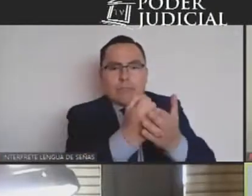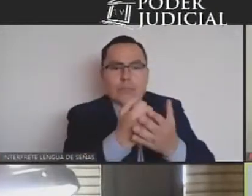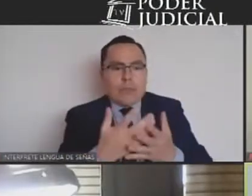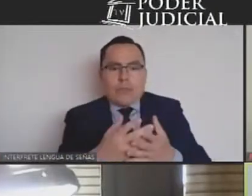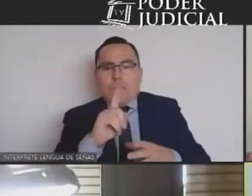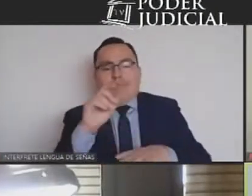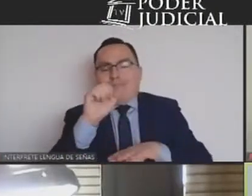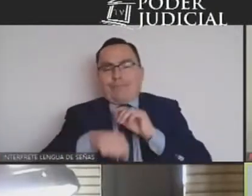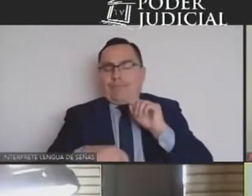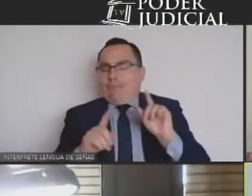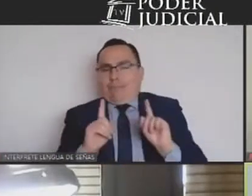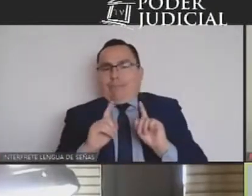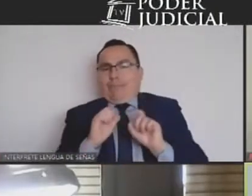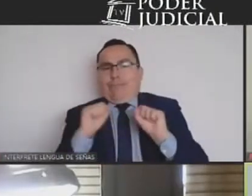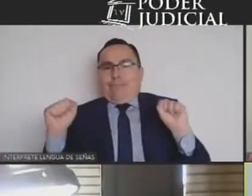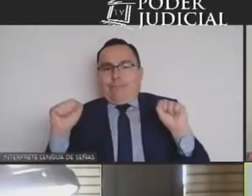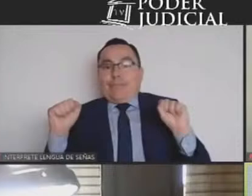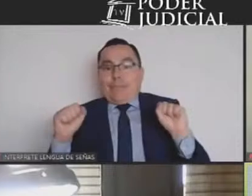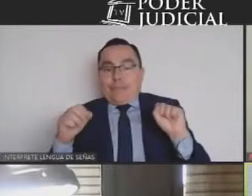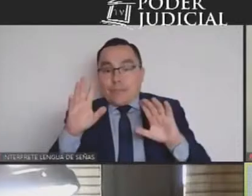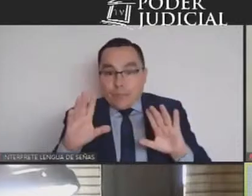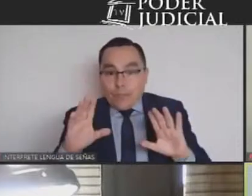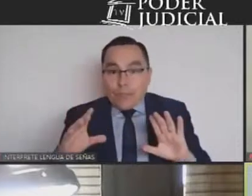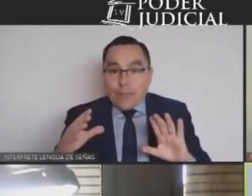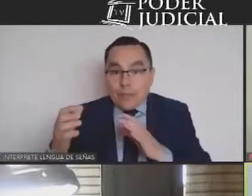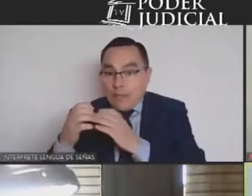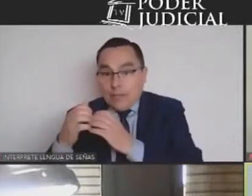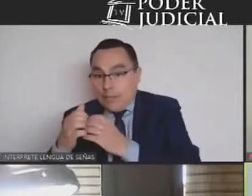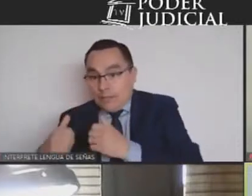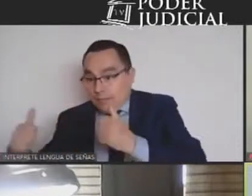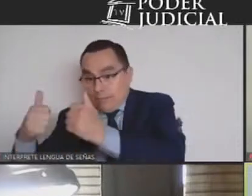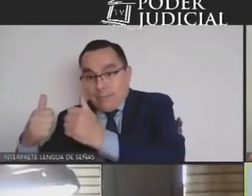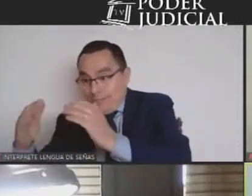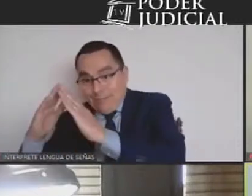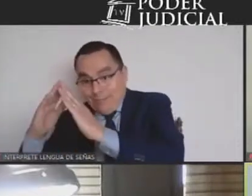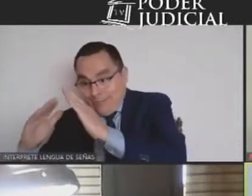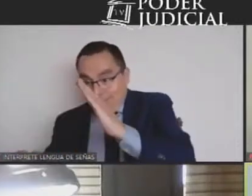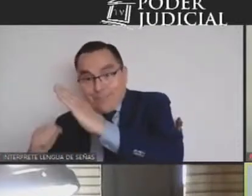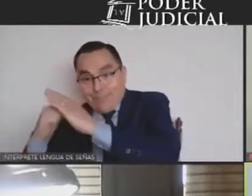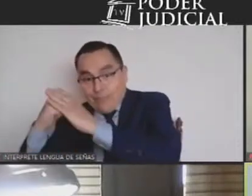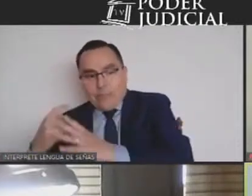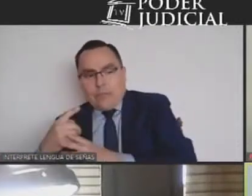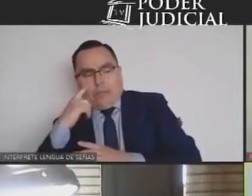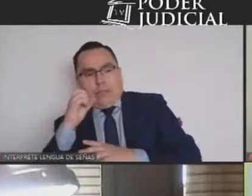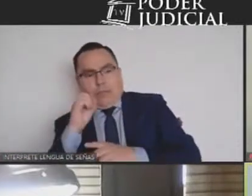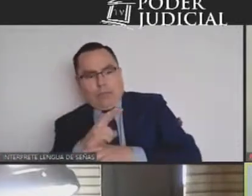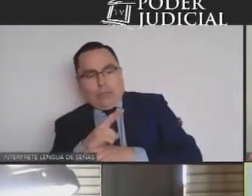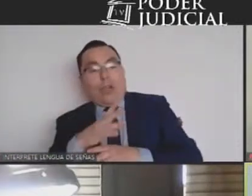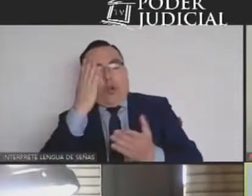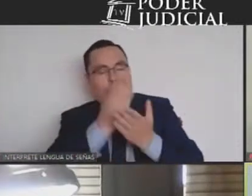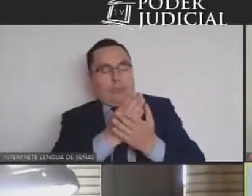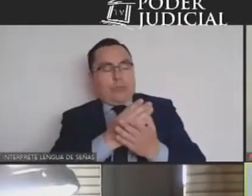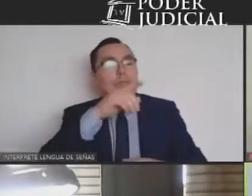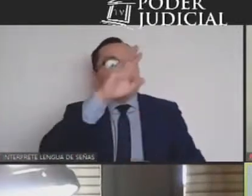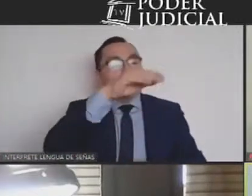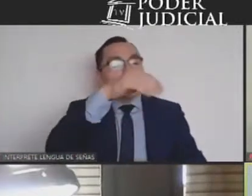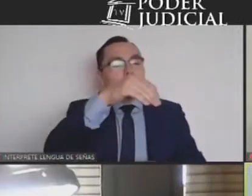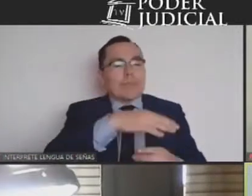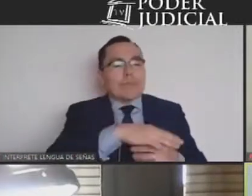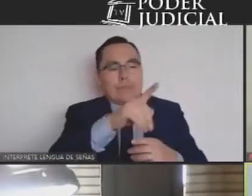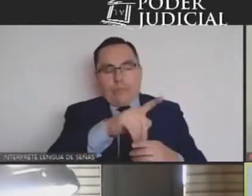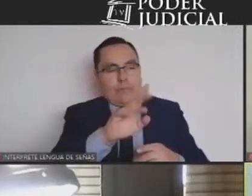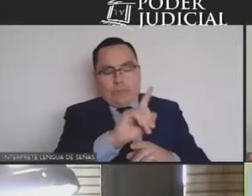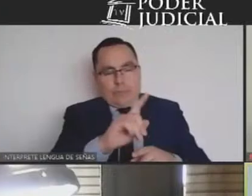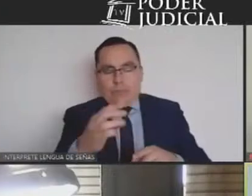inaceptable. La Corte reaccionó y ordenó rehacer